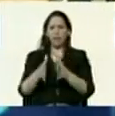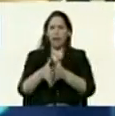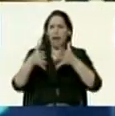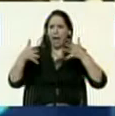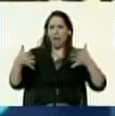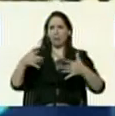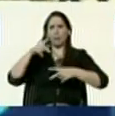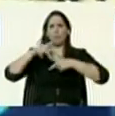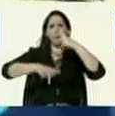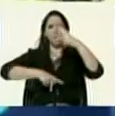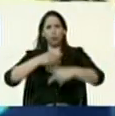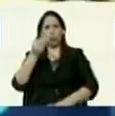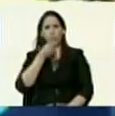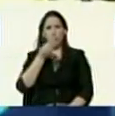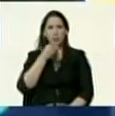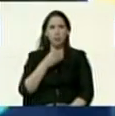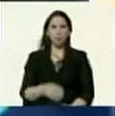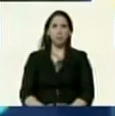de alimentos.